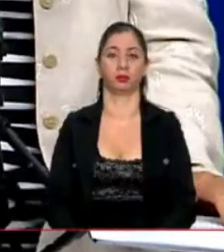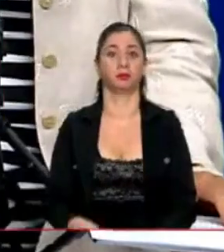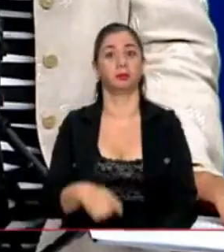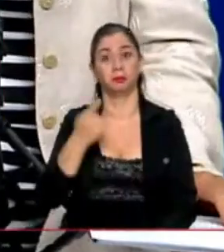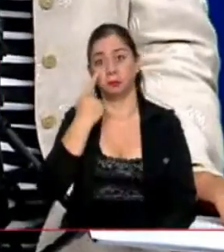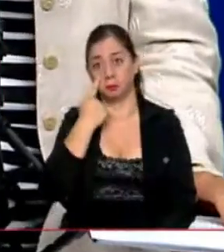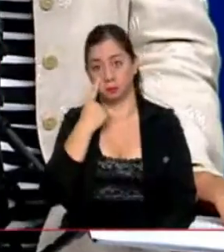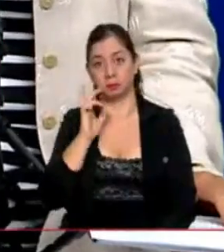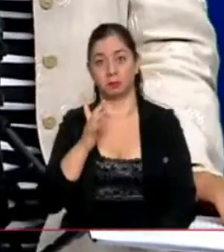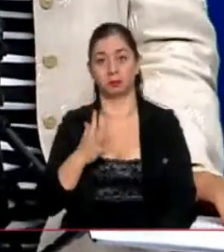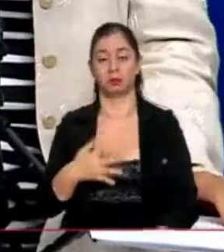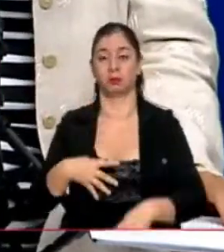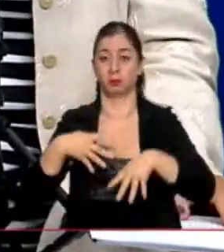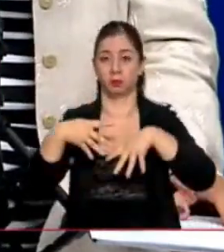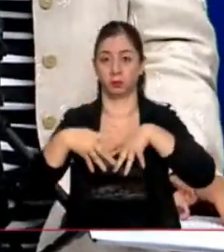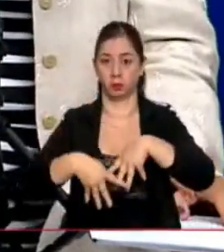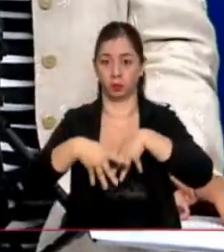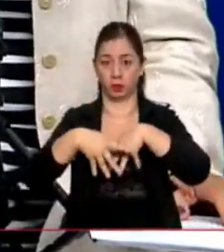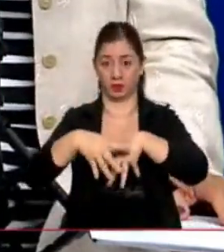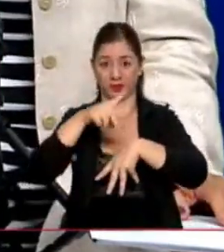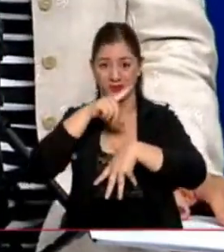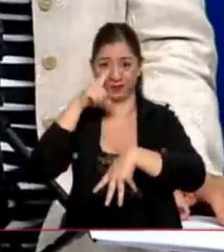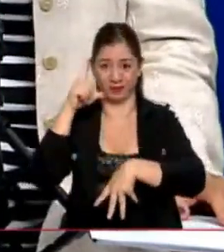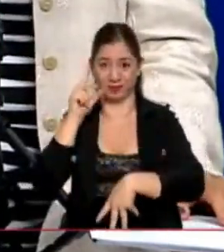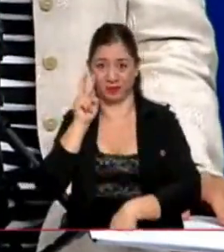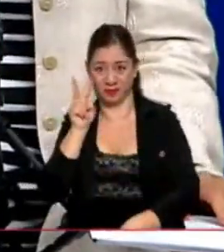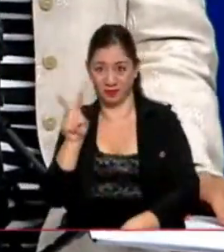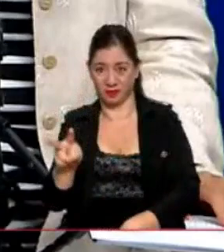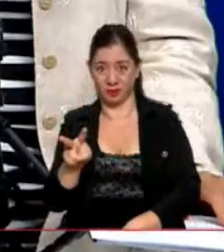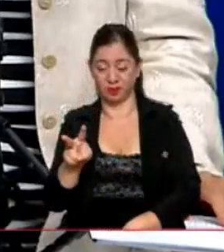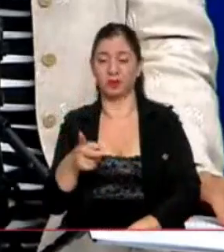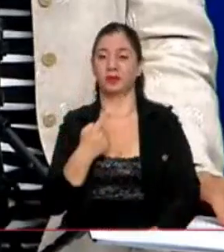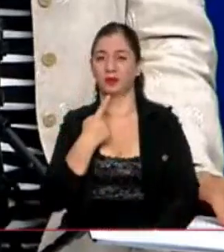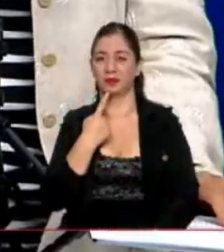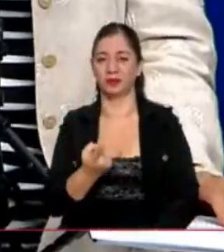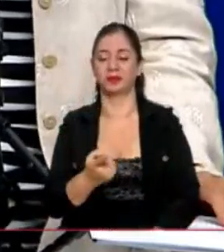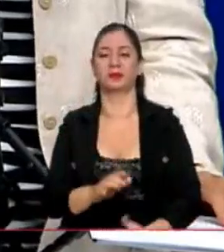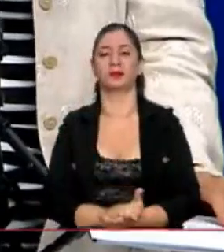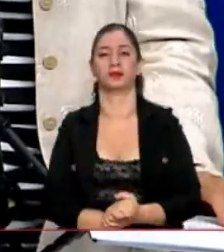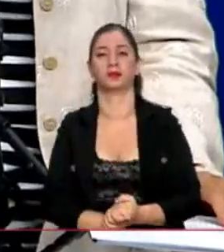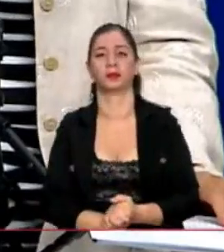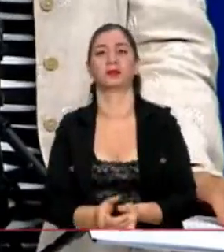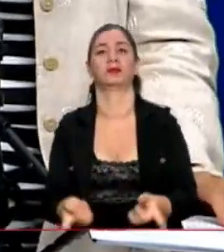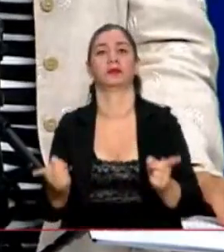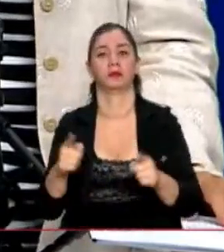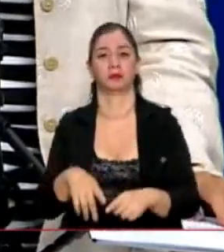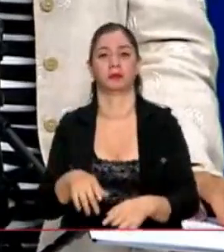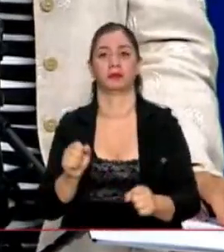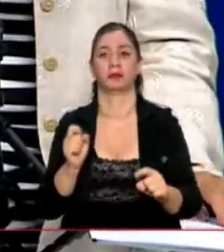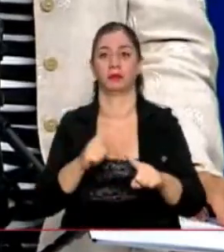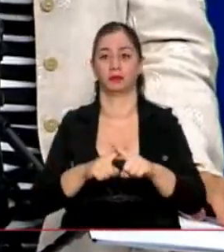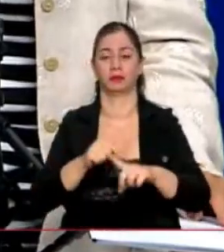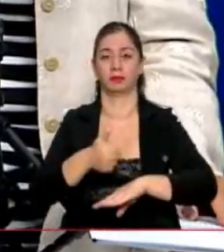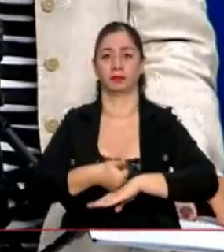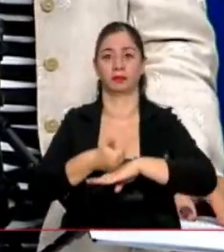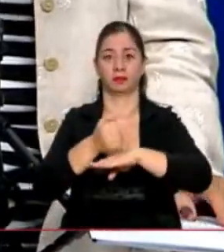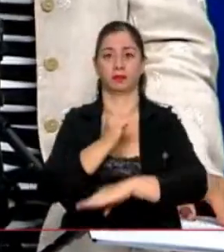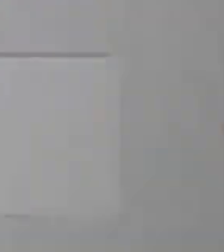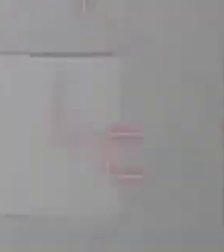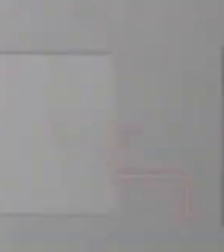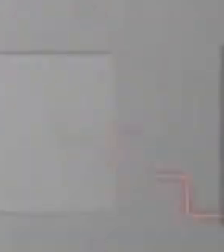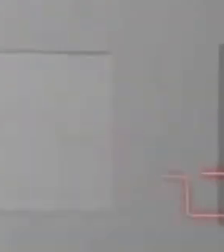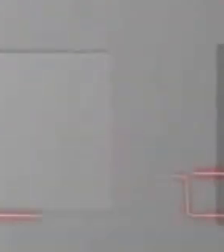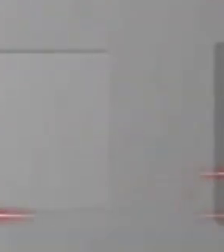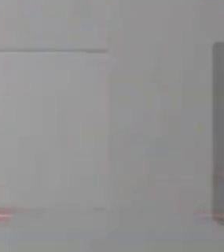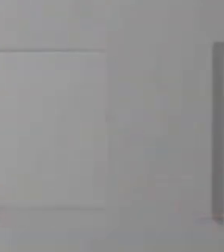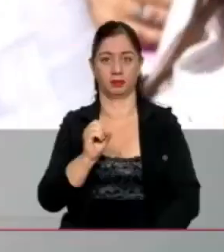Mire, de esa festiva caminata que usted hacía referencia o mencionaba, pues también participó el exgerente de Indervalle, Carlos Felipe